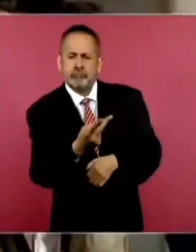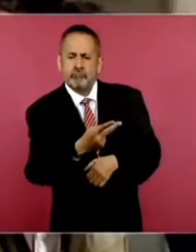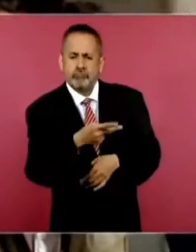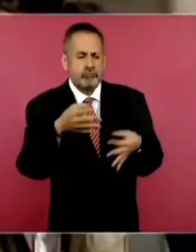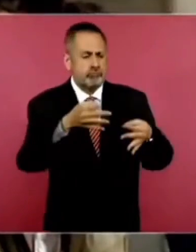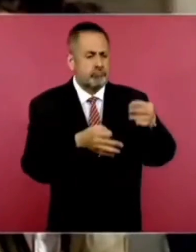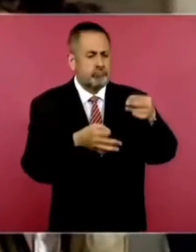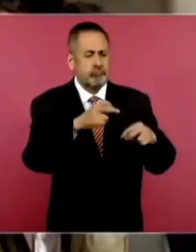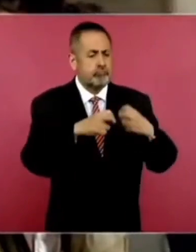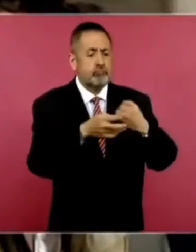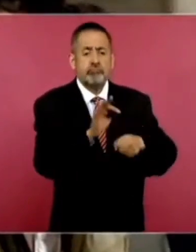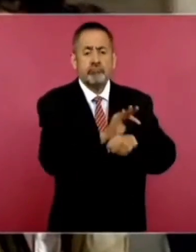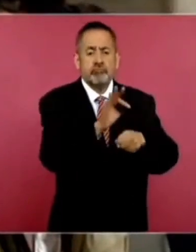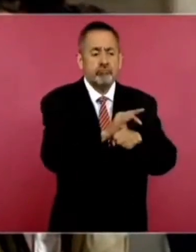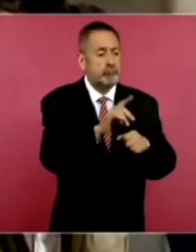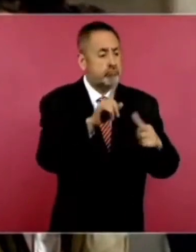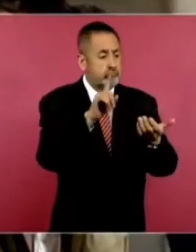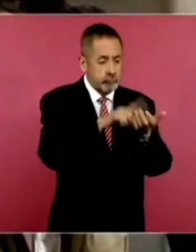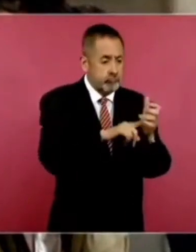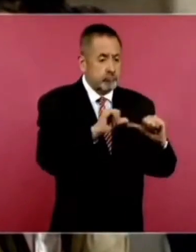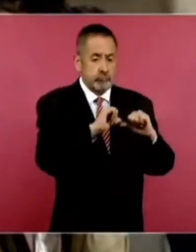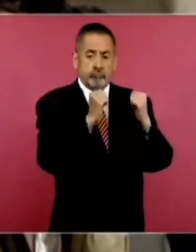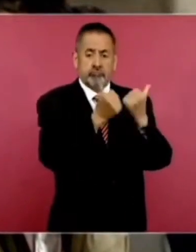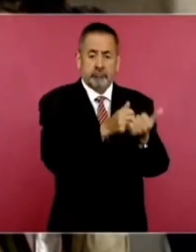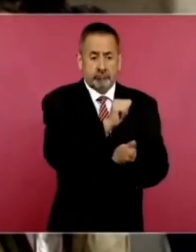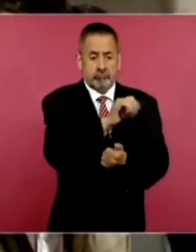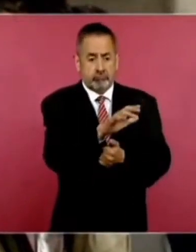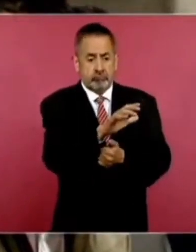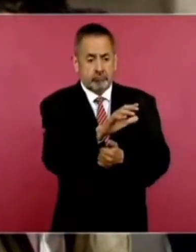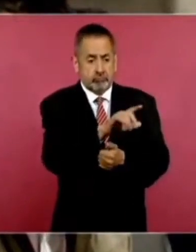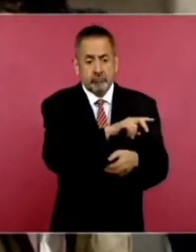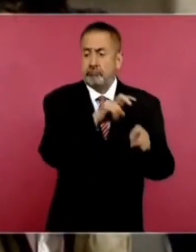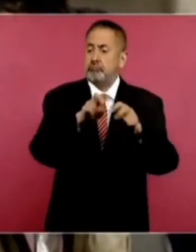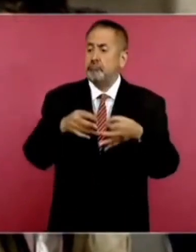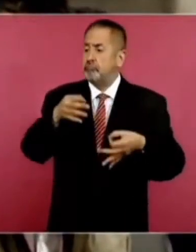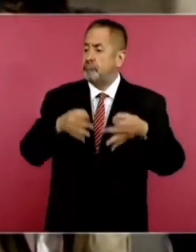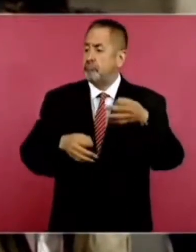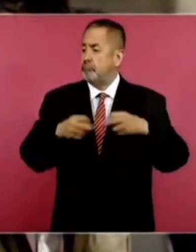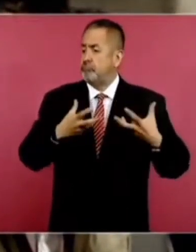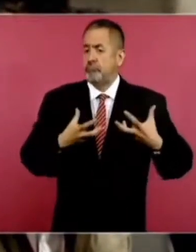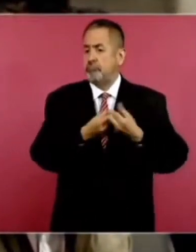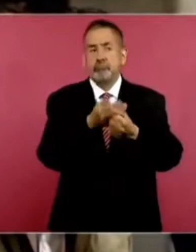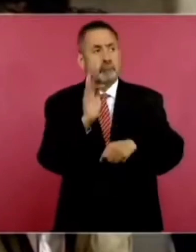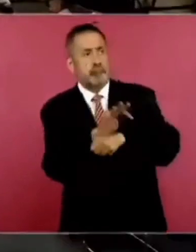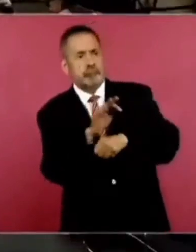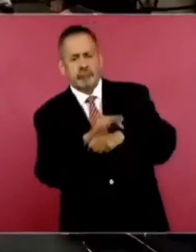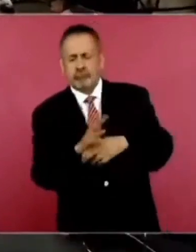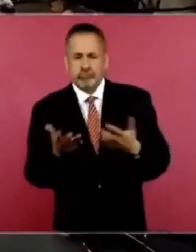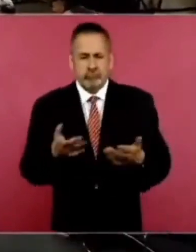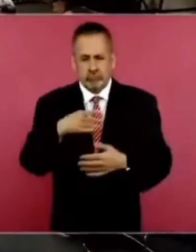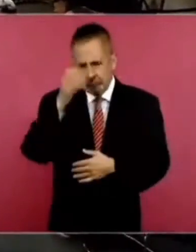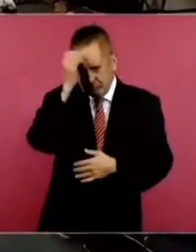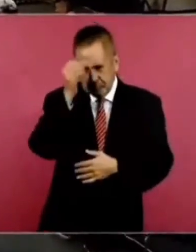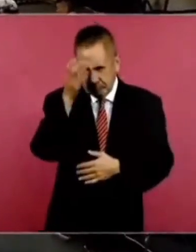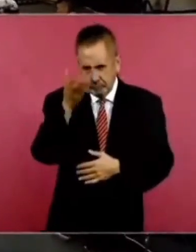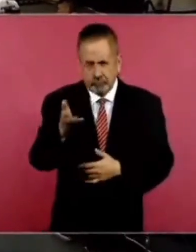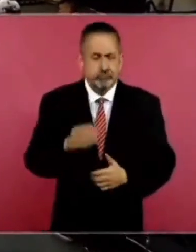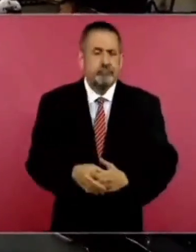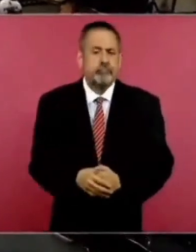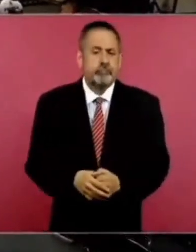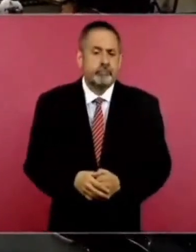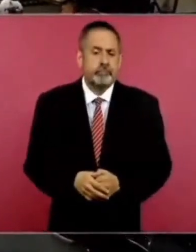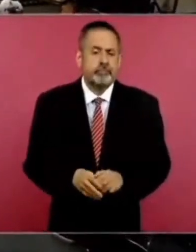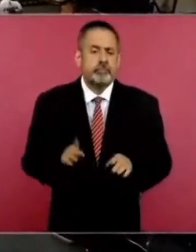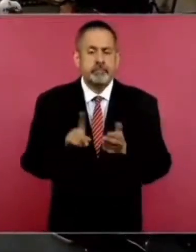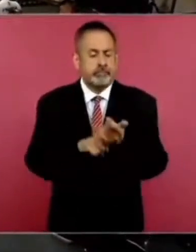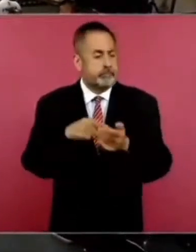ministros que participan en esa asociación civil y al mismo tiempo están en la Corte, pero preguntarle su opinión y también sobre este